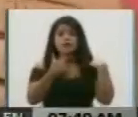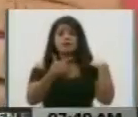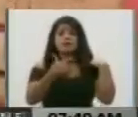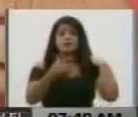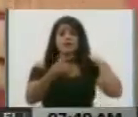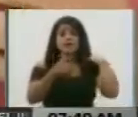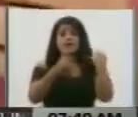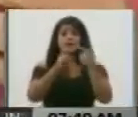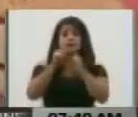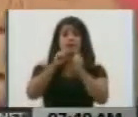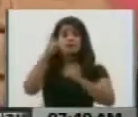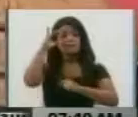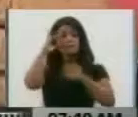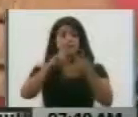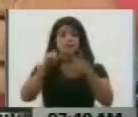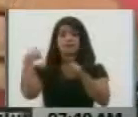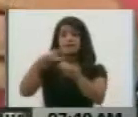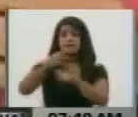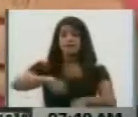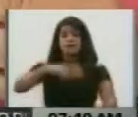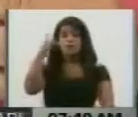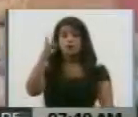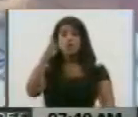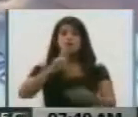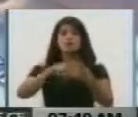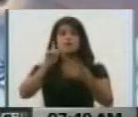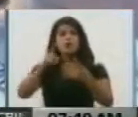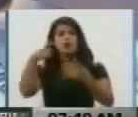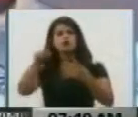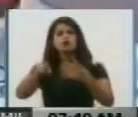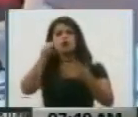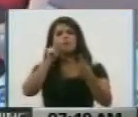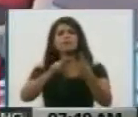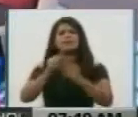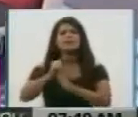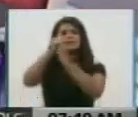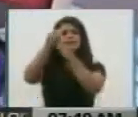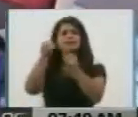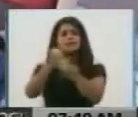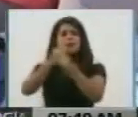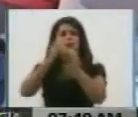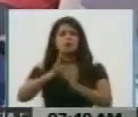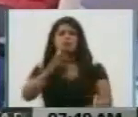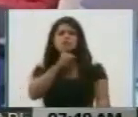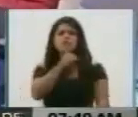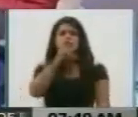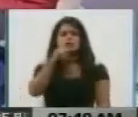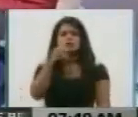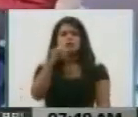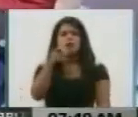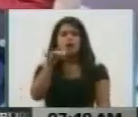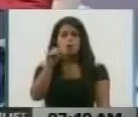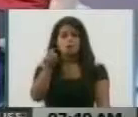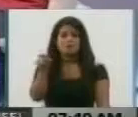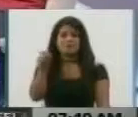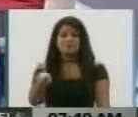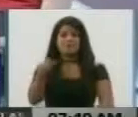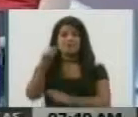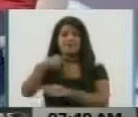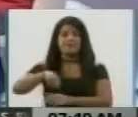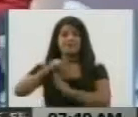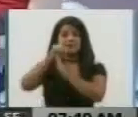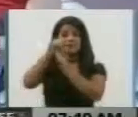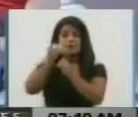presidenta Dilma, al expresidente Lula y a Joao Pedro Stedile, que es dirigente del movimiento de trabajadores sin tierra en